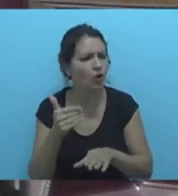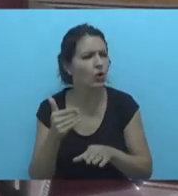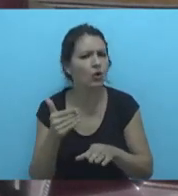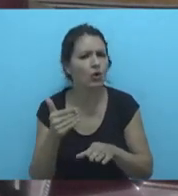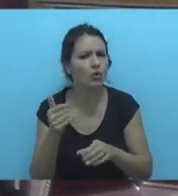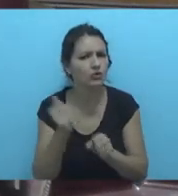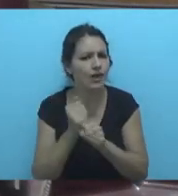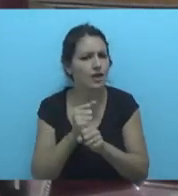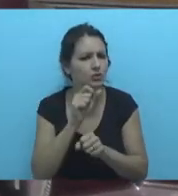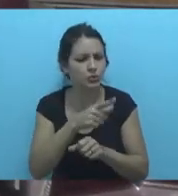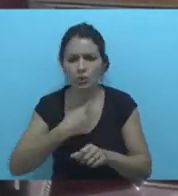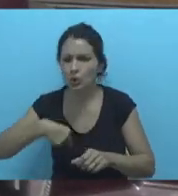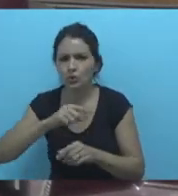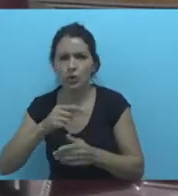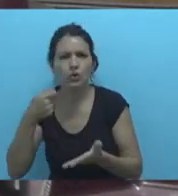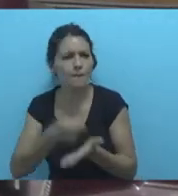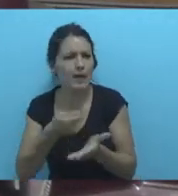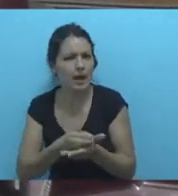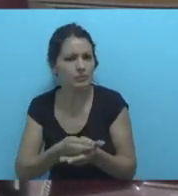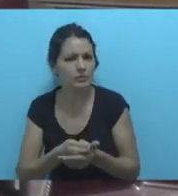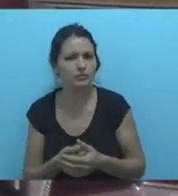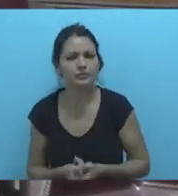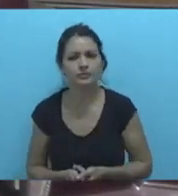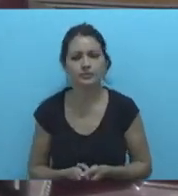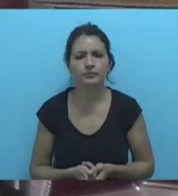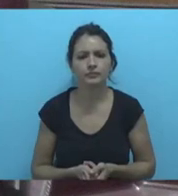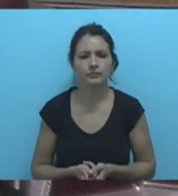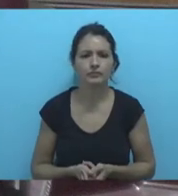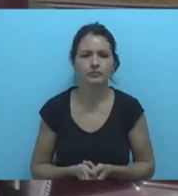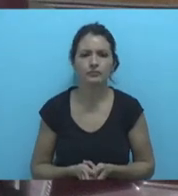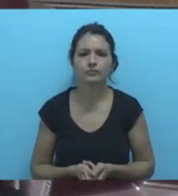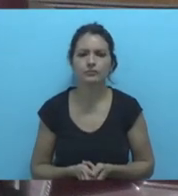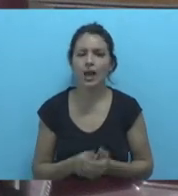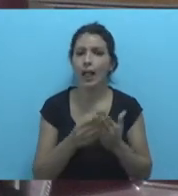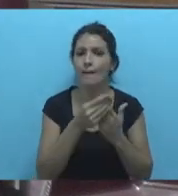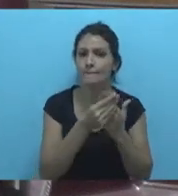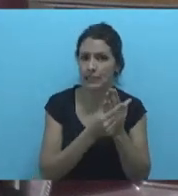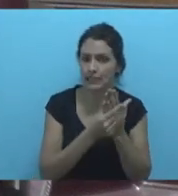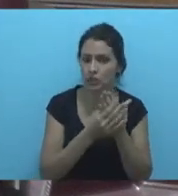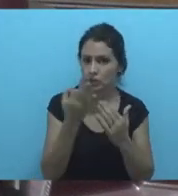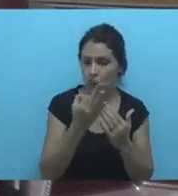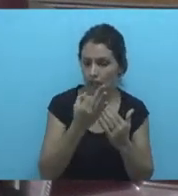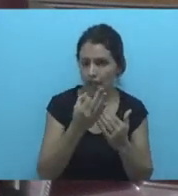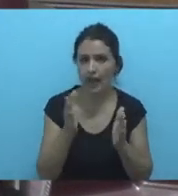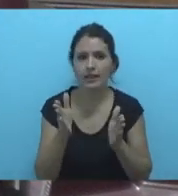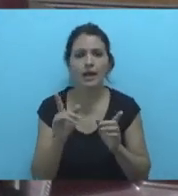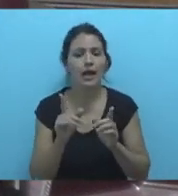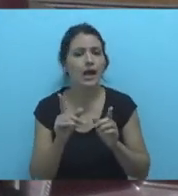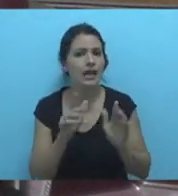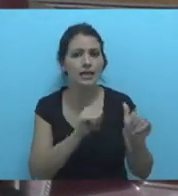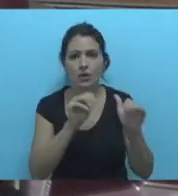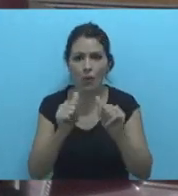pagado por el pueblo de Santa Fe. Señor Presidente, el ministro Marcelo Zaín, como el gobernador Gildo